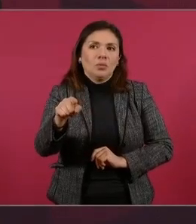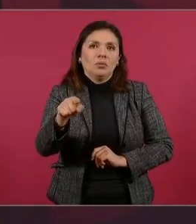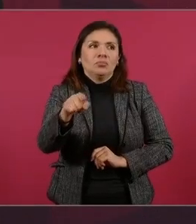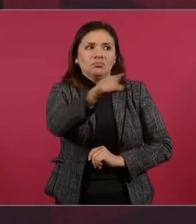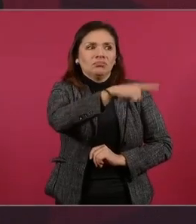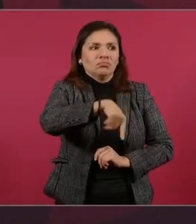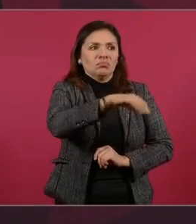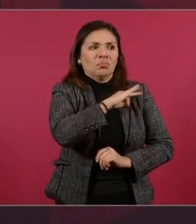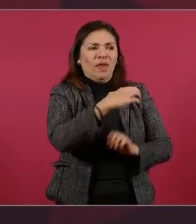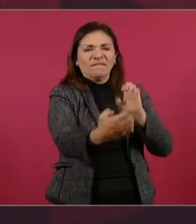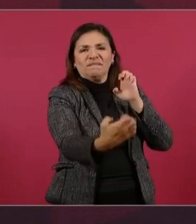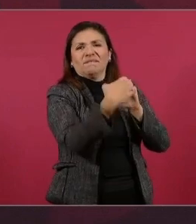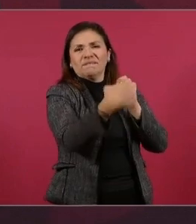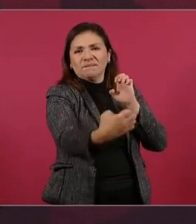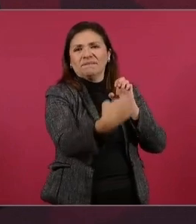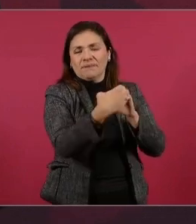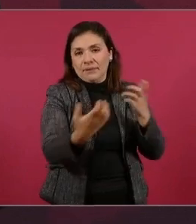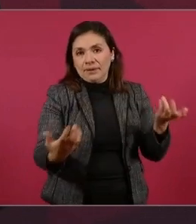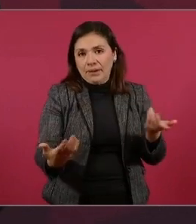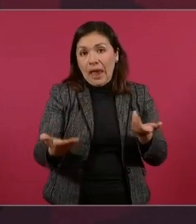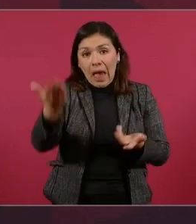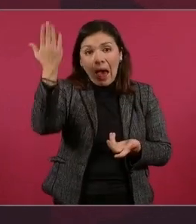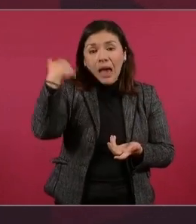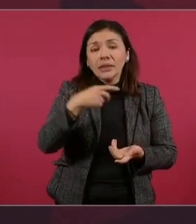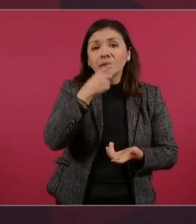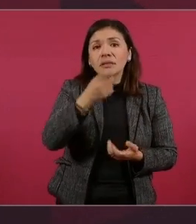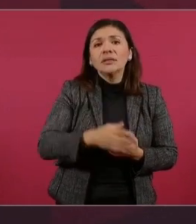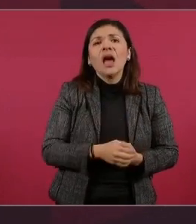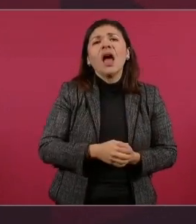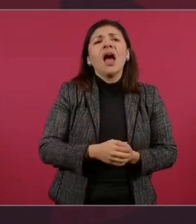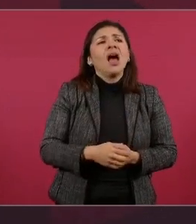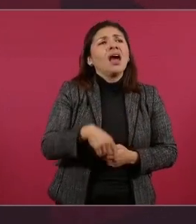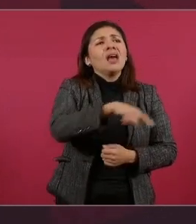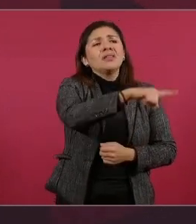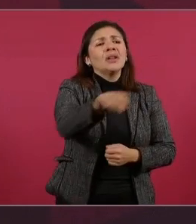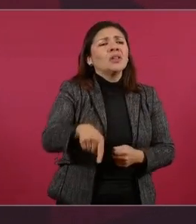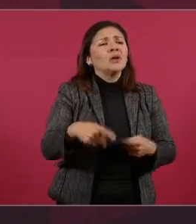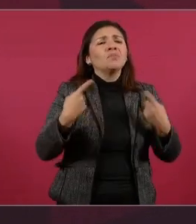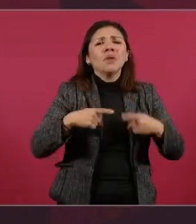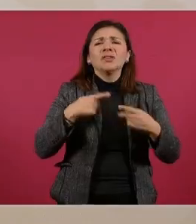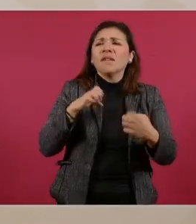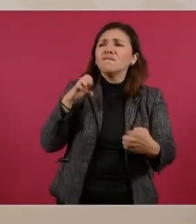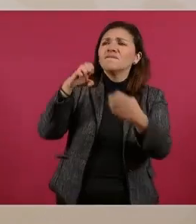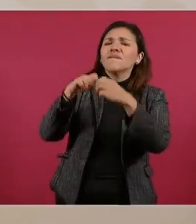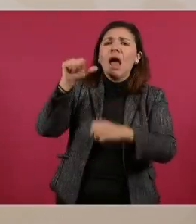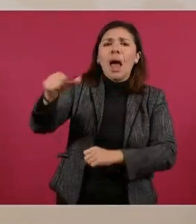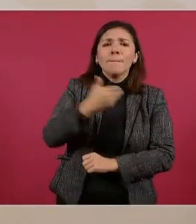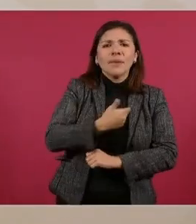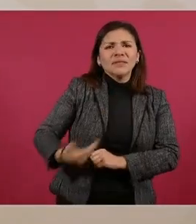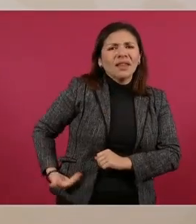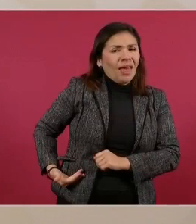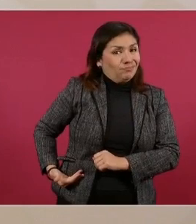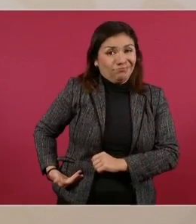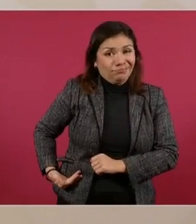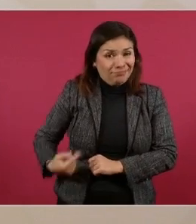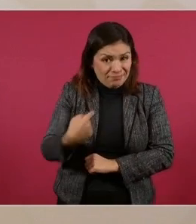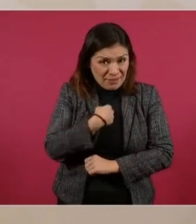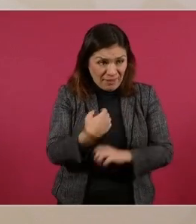engañar que también antes se decía es que engañan al presidente No a mí no me